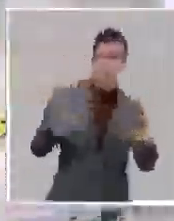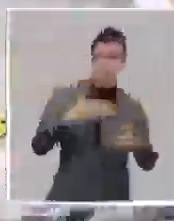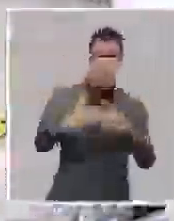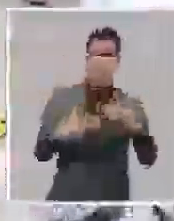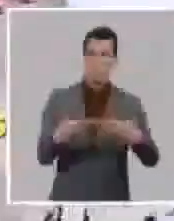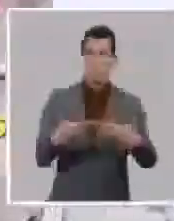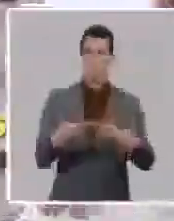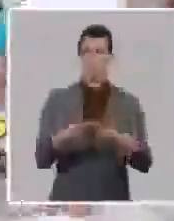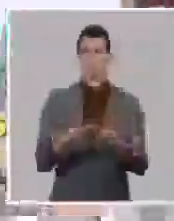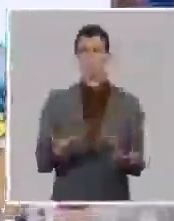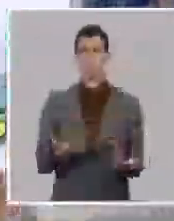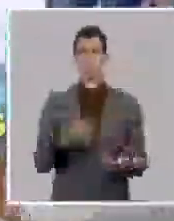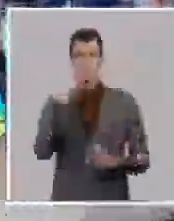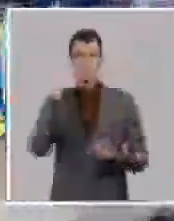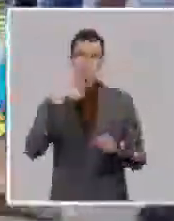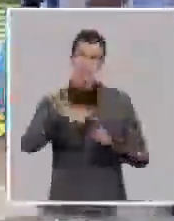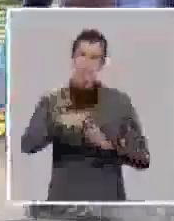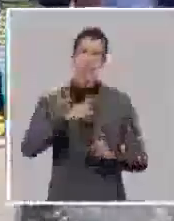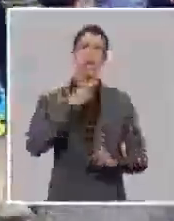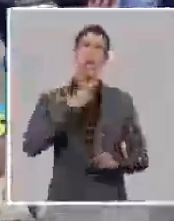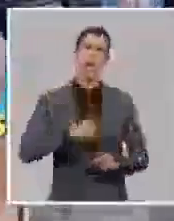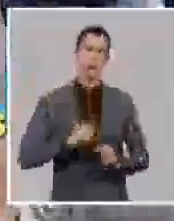Y muchos decían, por ejemplo, hay un grupo,